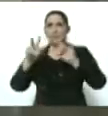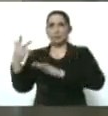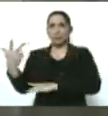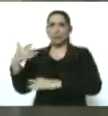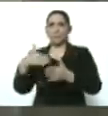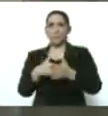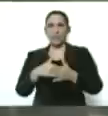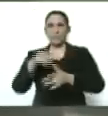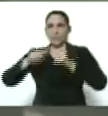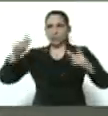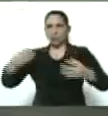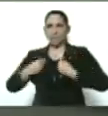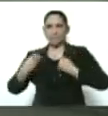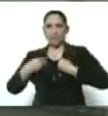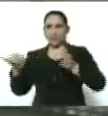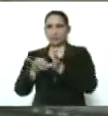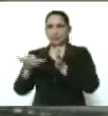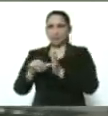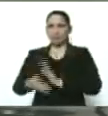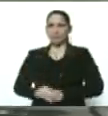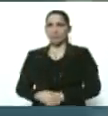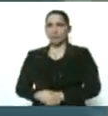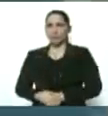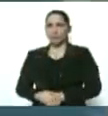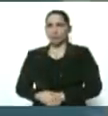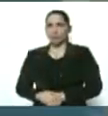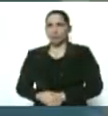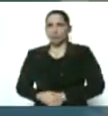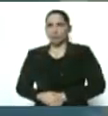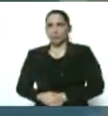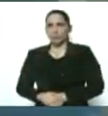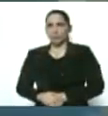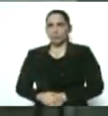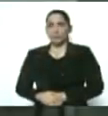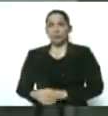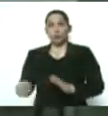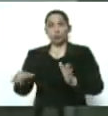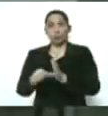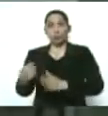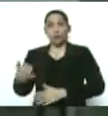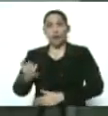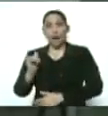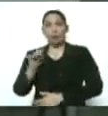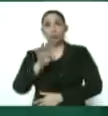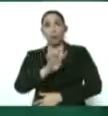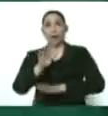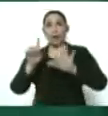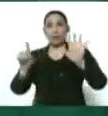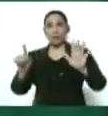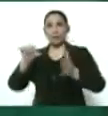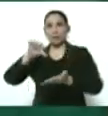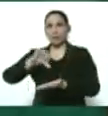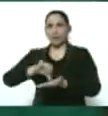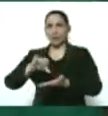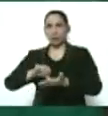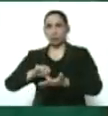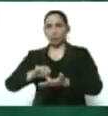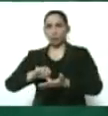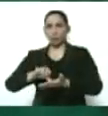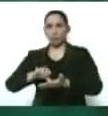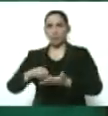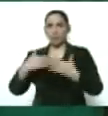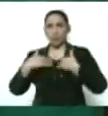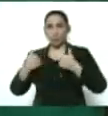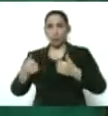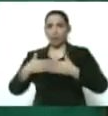mil habitantes de esta parroquia tan importante, en donde hay 46 centros ambulatorios que van